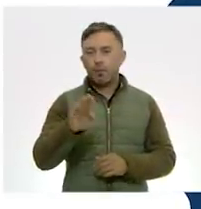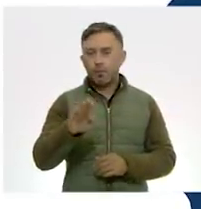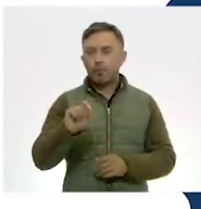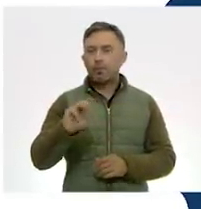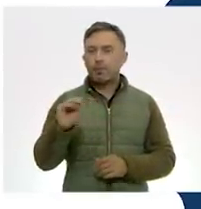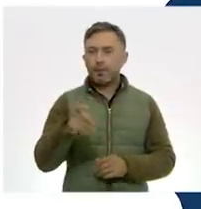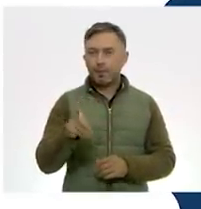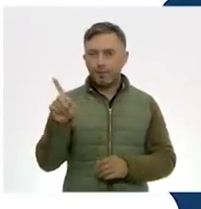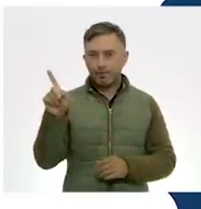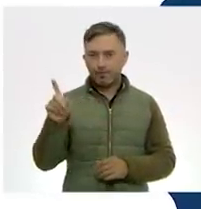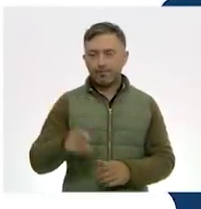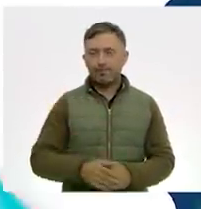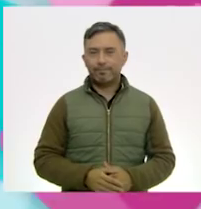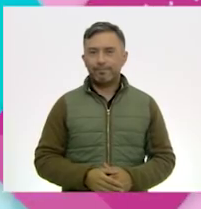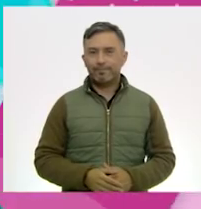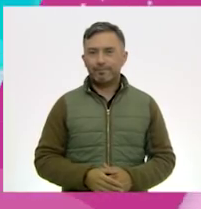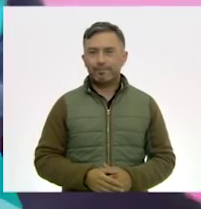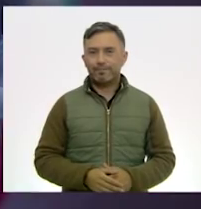aprendeencasa.sep.gov.mx.